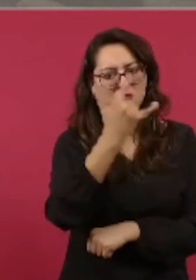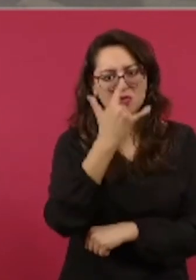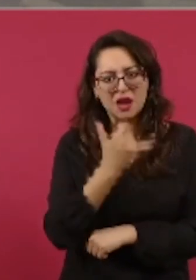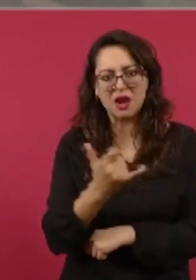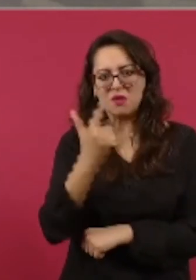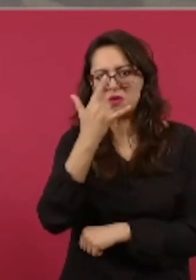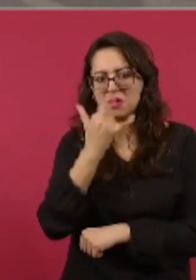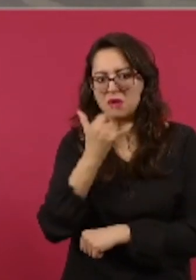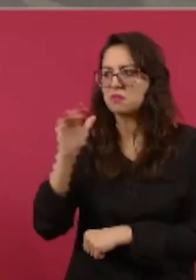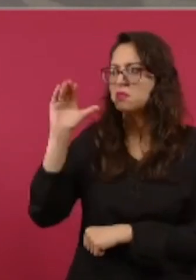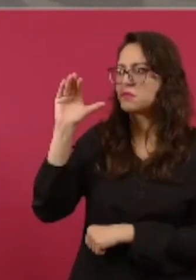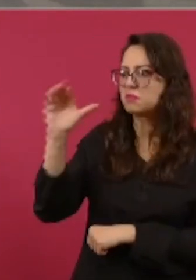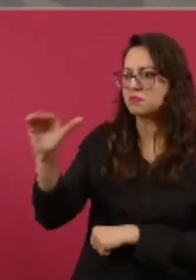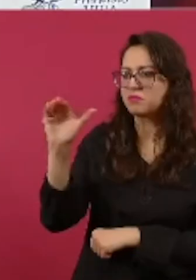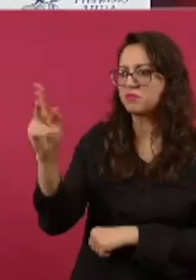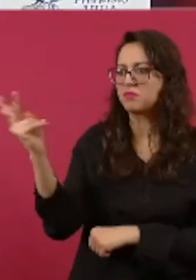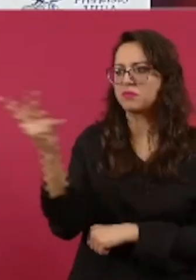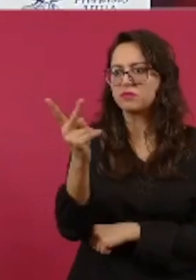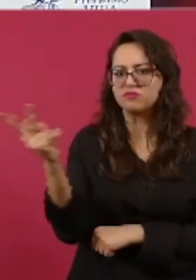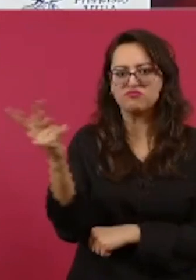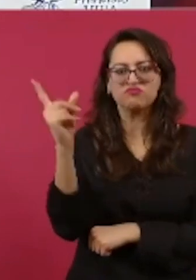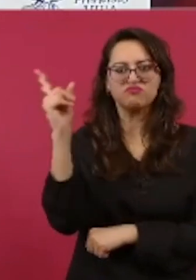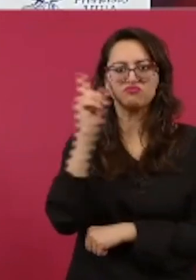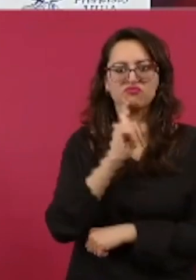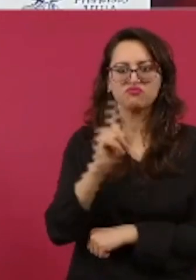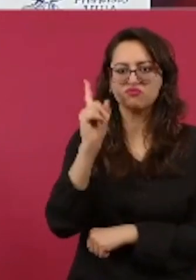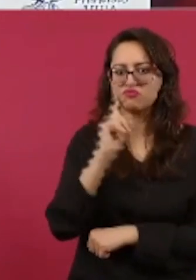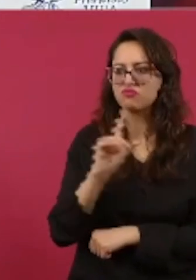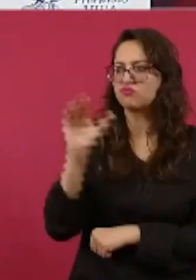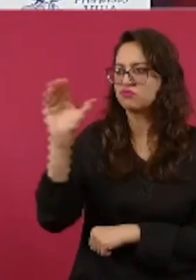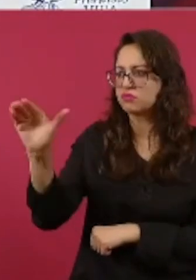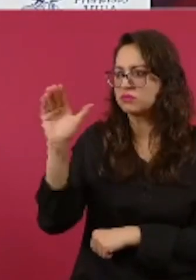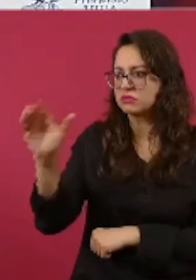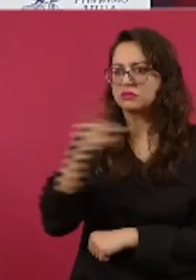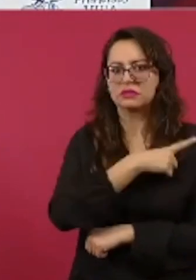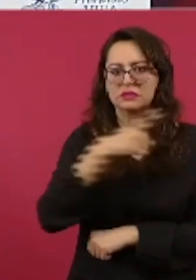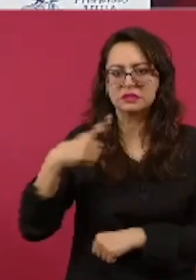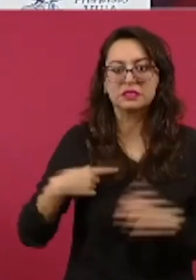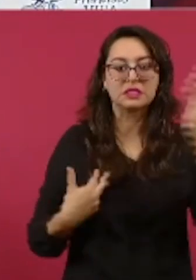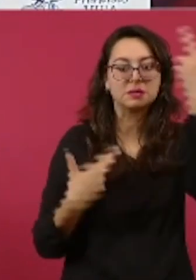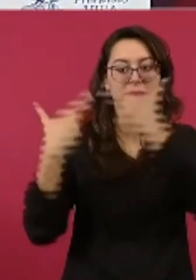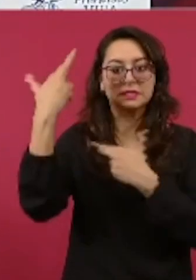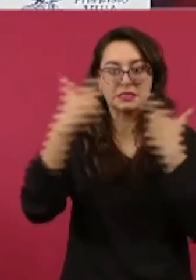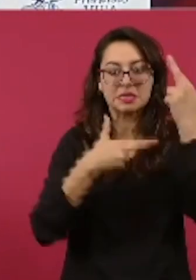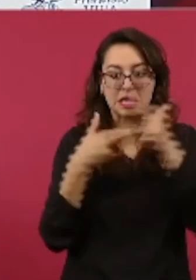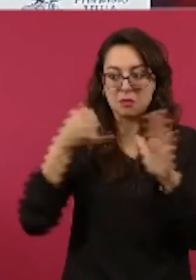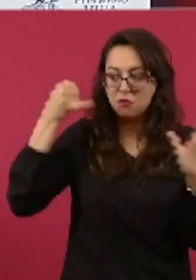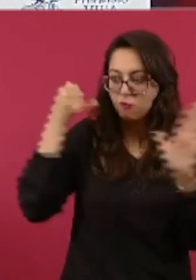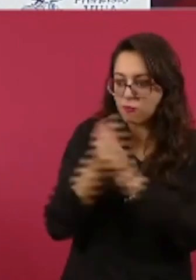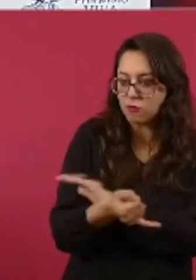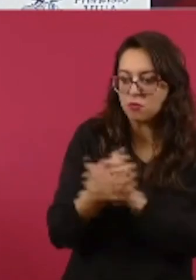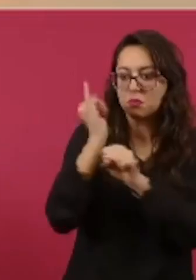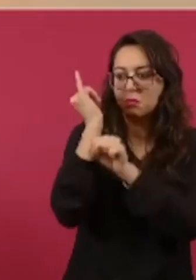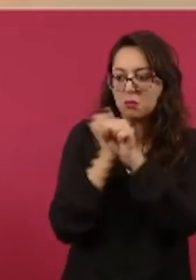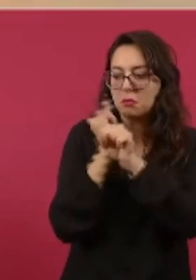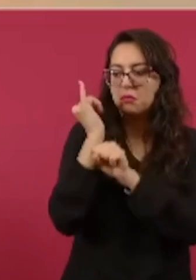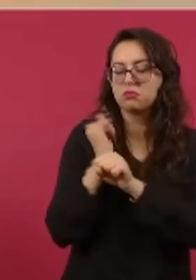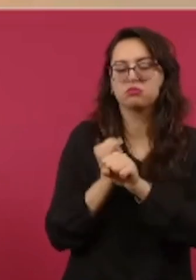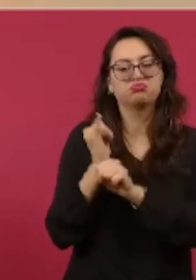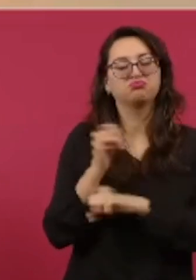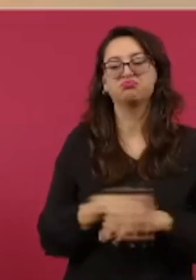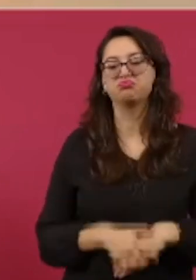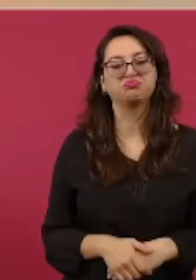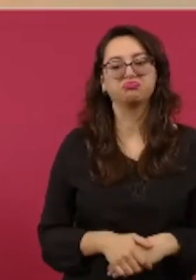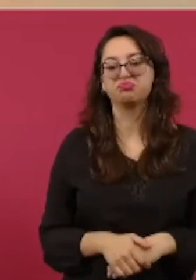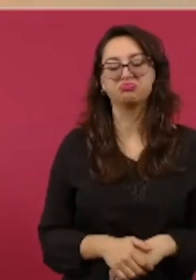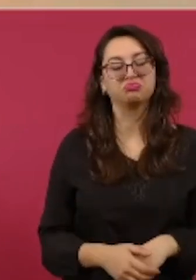Las actuaciones, en este caso las actuaciones de la jueza Álvarez Rodríguez podrían absolver a los progresados del delito